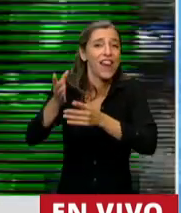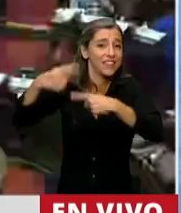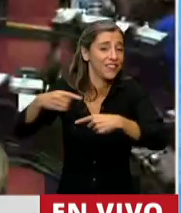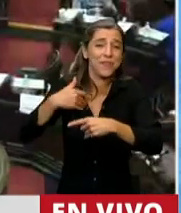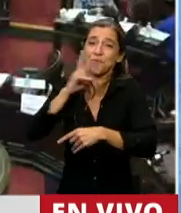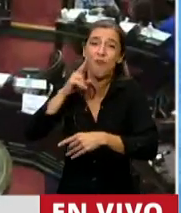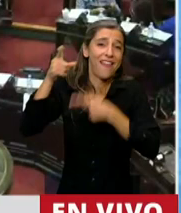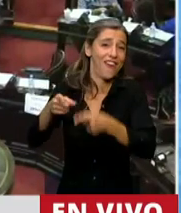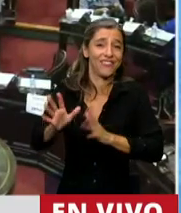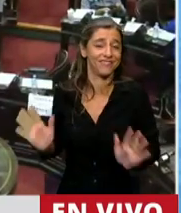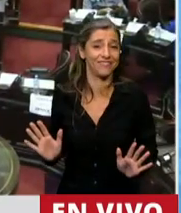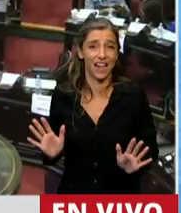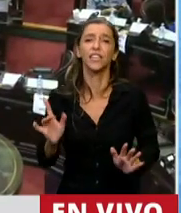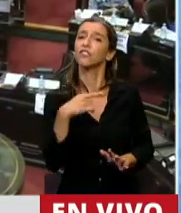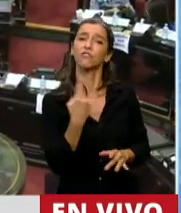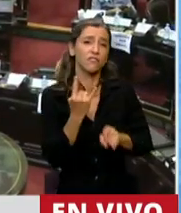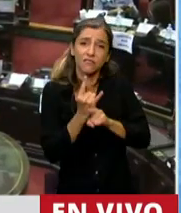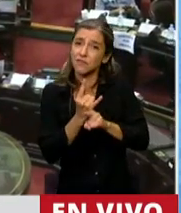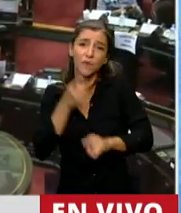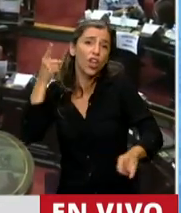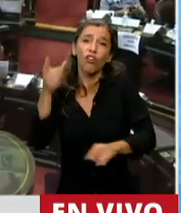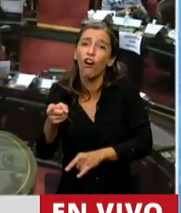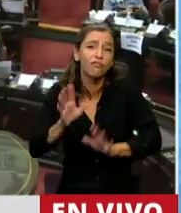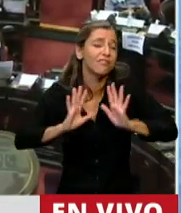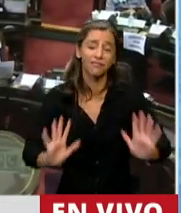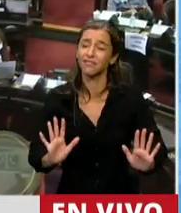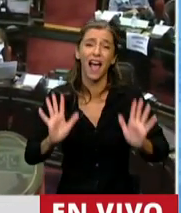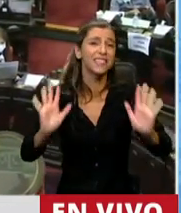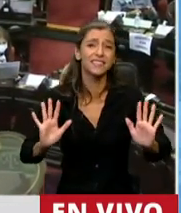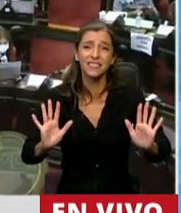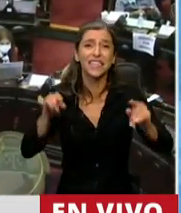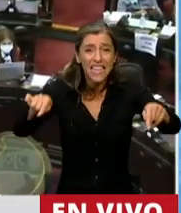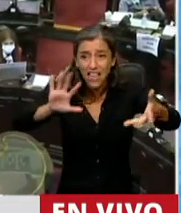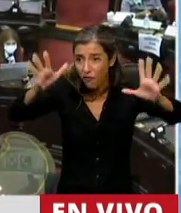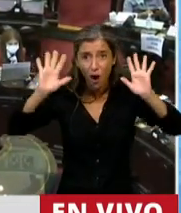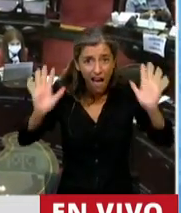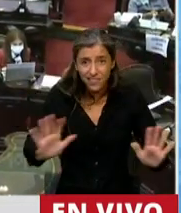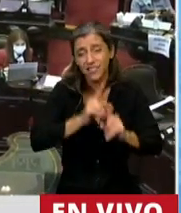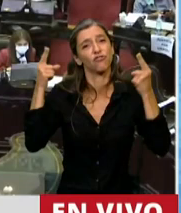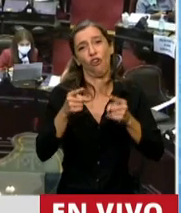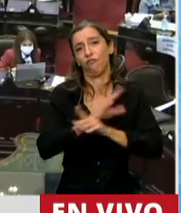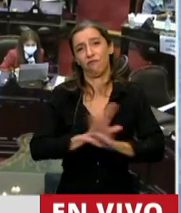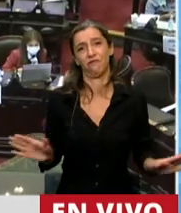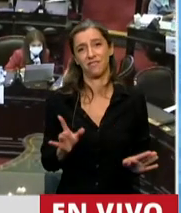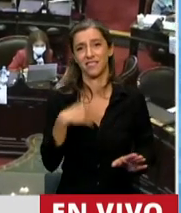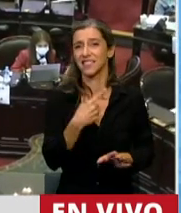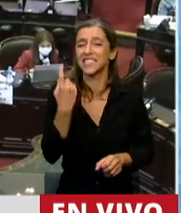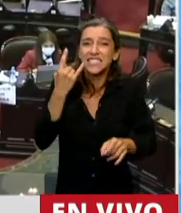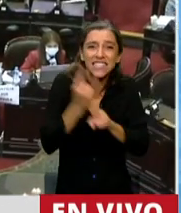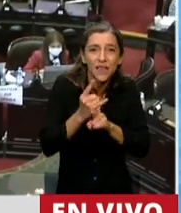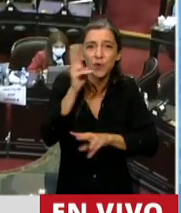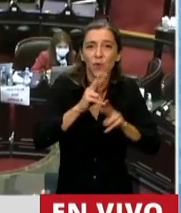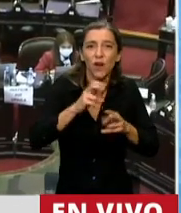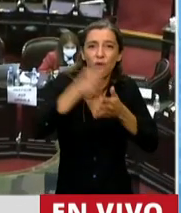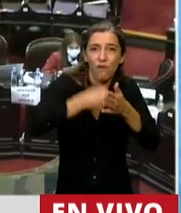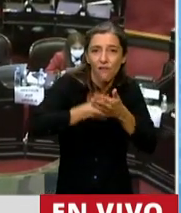las víctimas de violencia de género, los familiares, las organizaciones de mujeres, como lo hemos hecho siempre, para exigir justicia